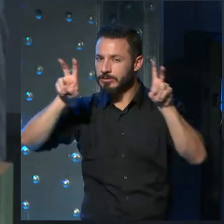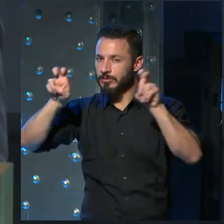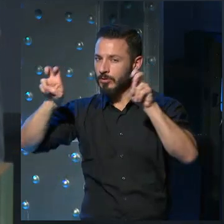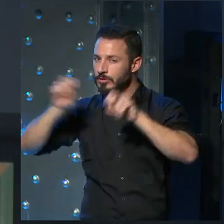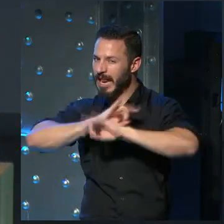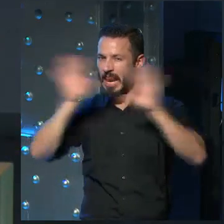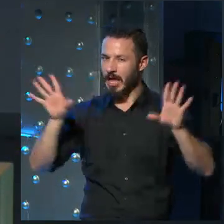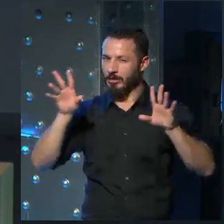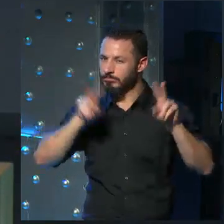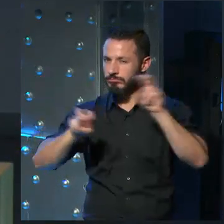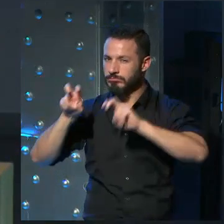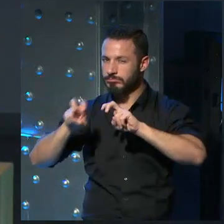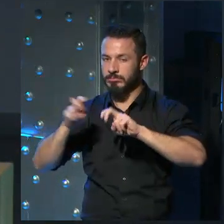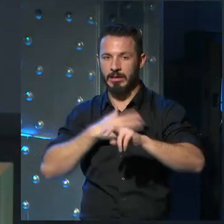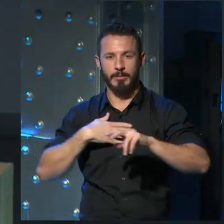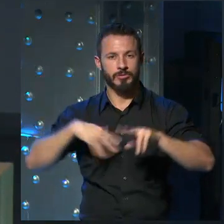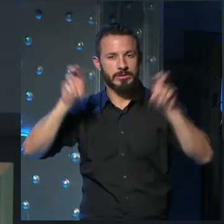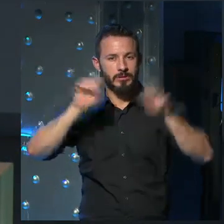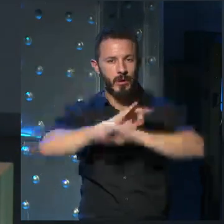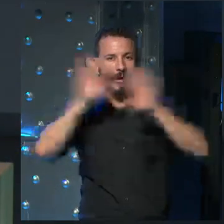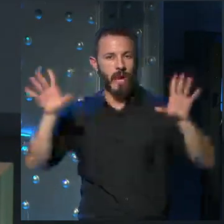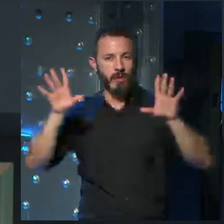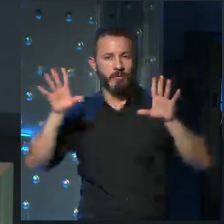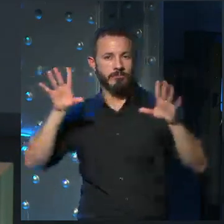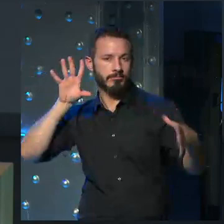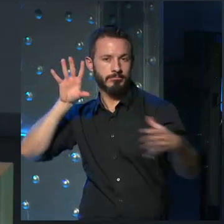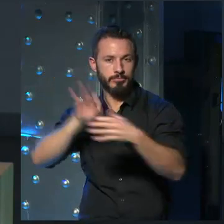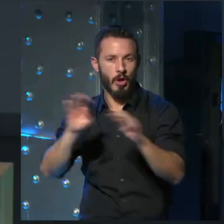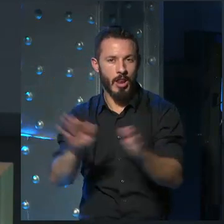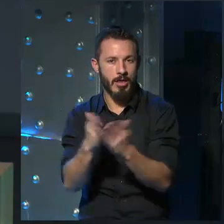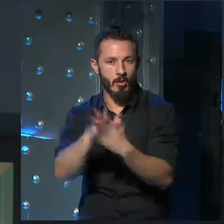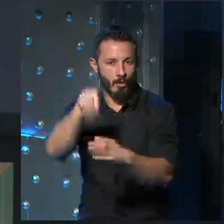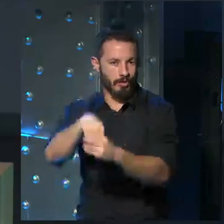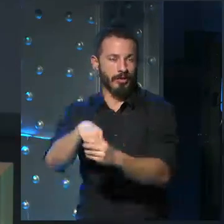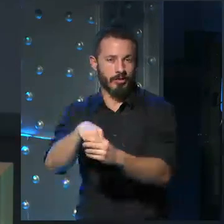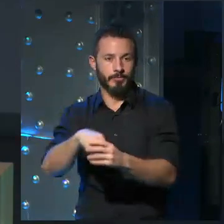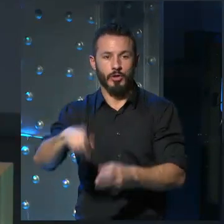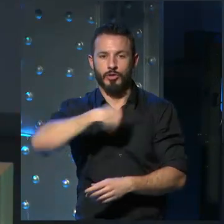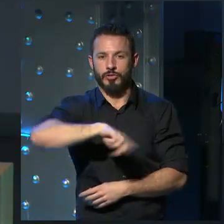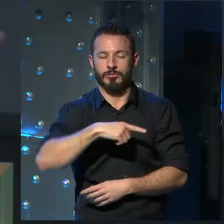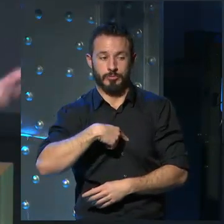muy claros que explican el libro. Te acordarás que ya desde el principio